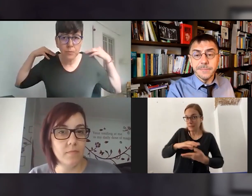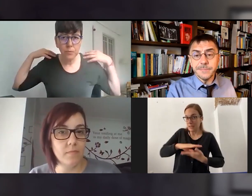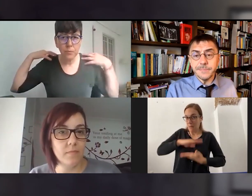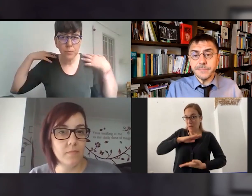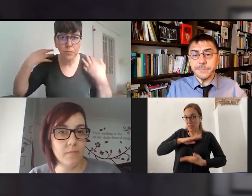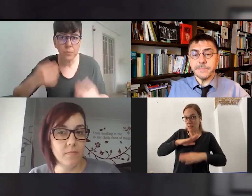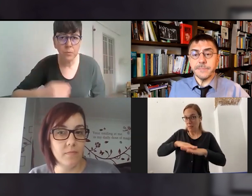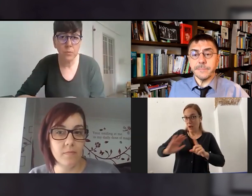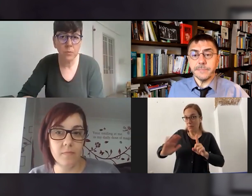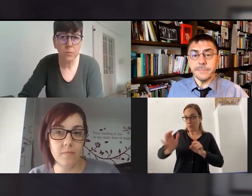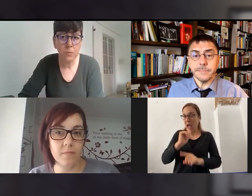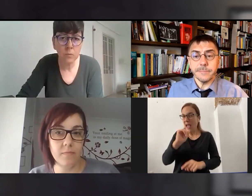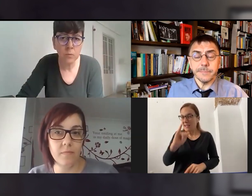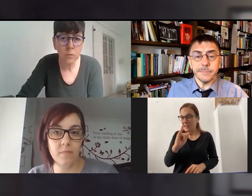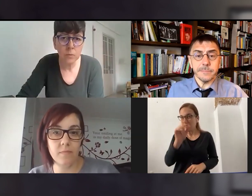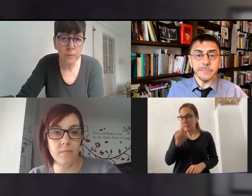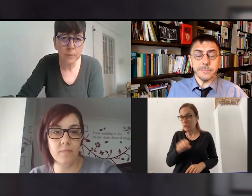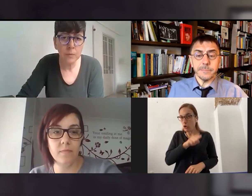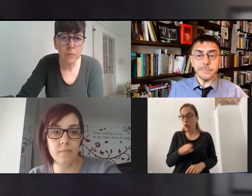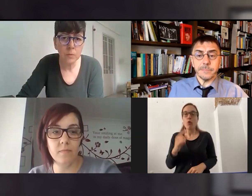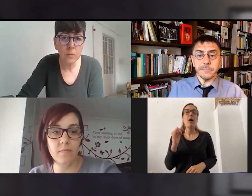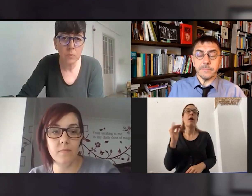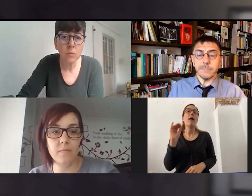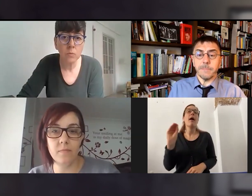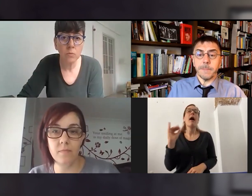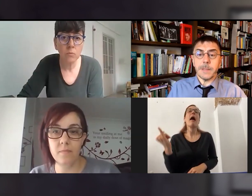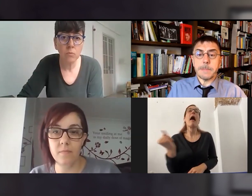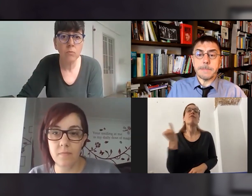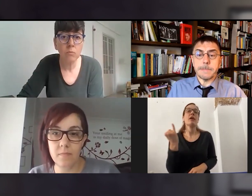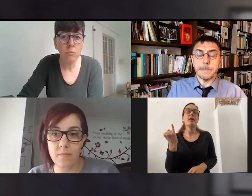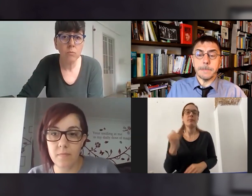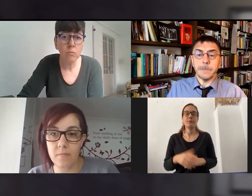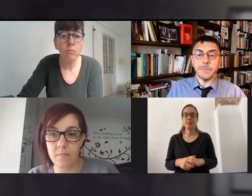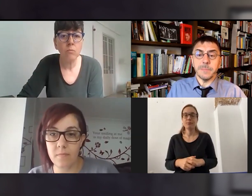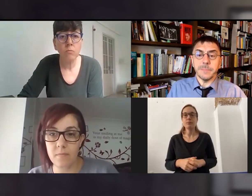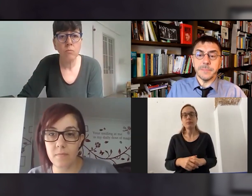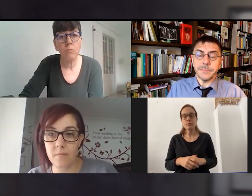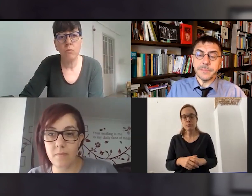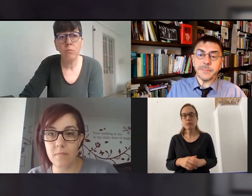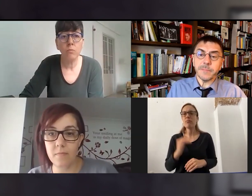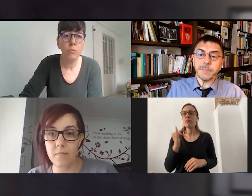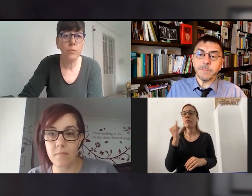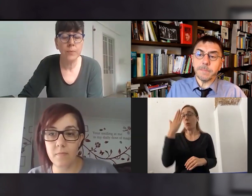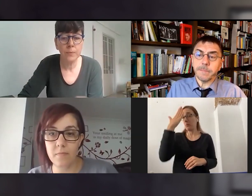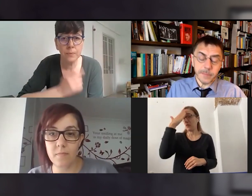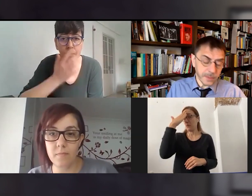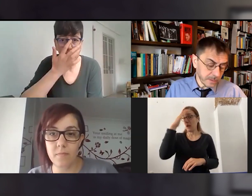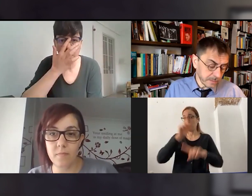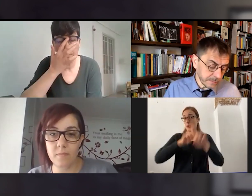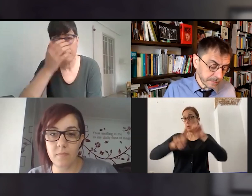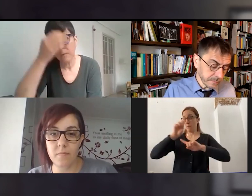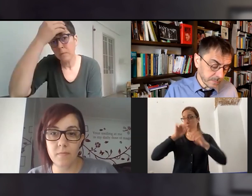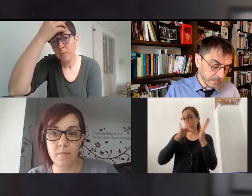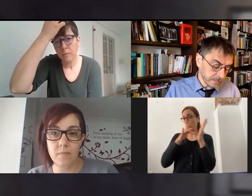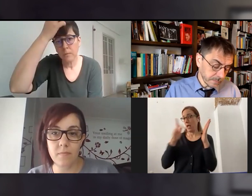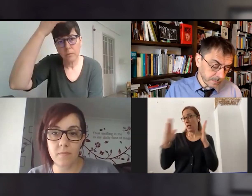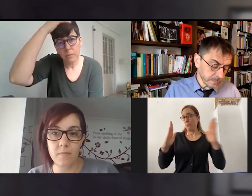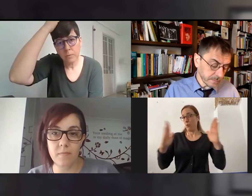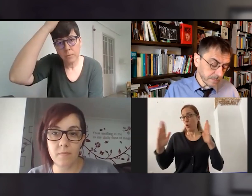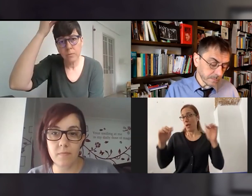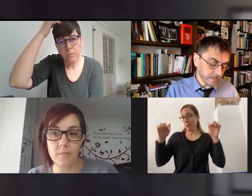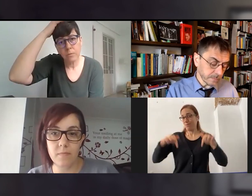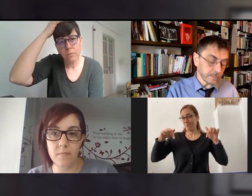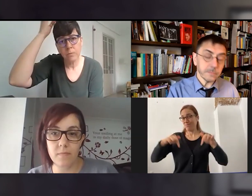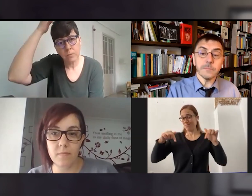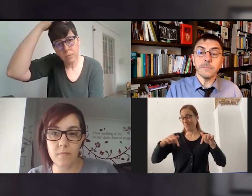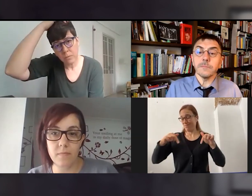Javier. Bueno, creo efectivamente que uno de los principales problemas que hemos tenido en esta época, que ahora, bueno,